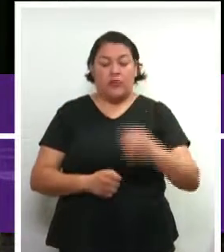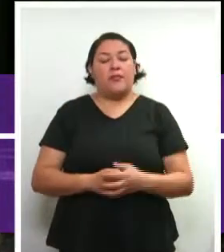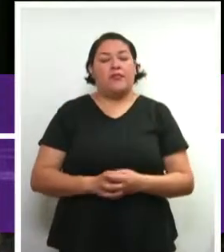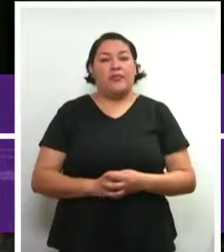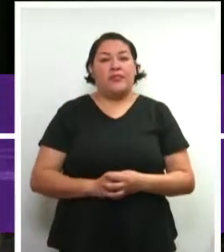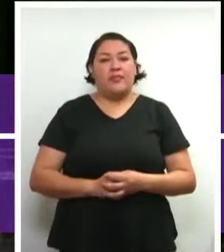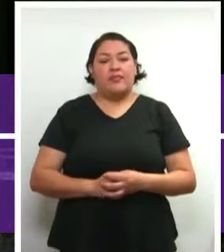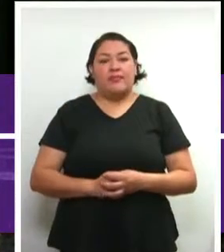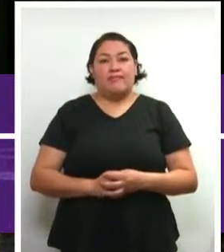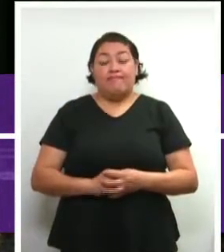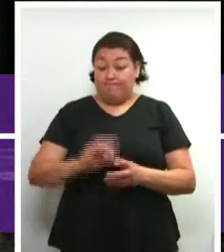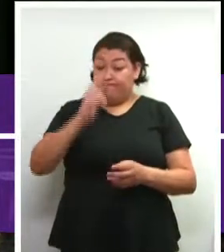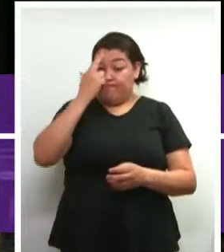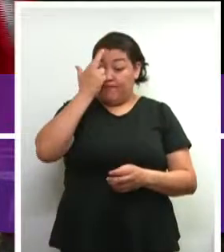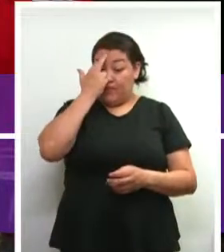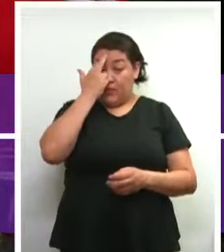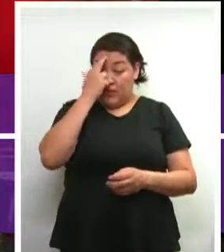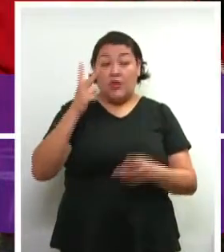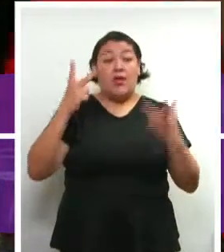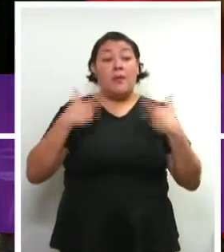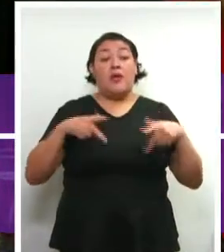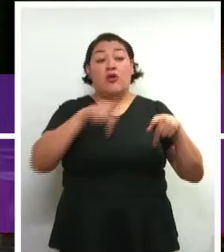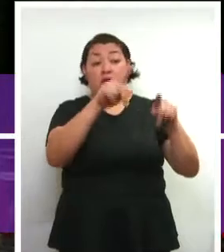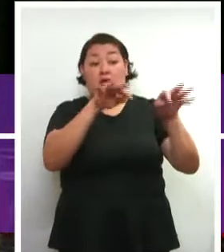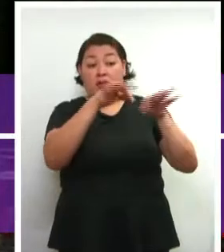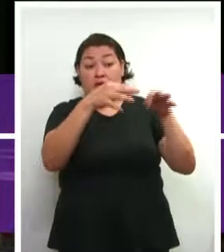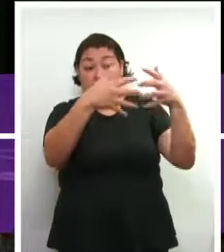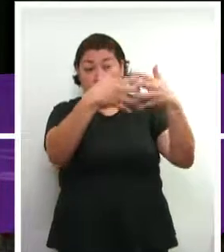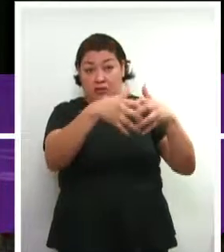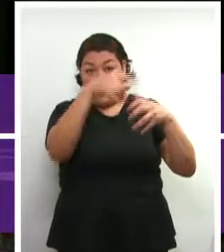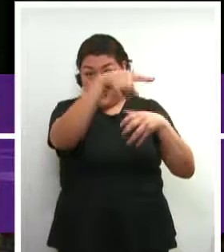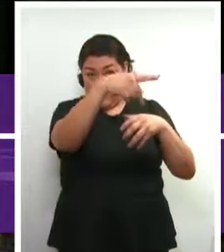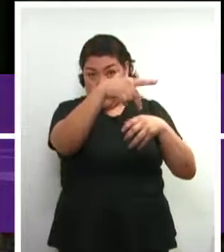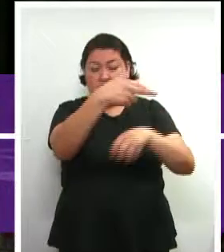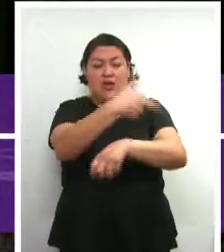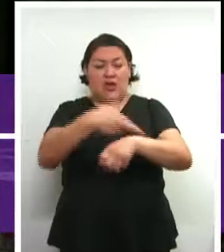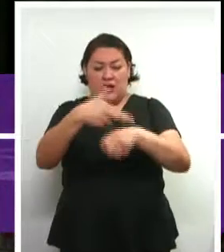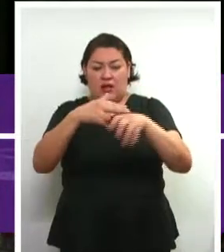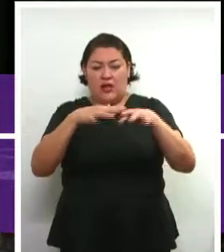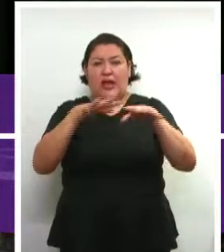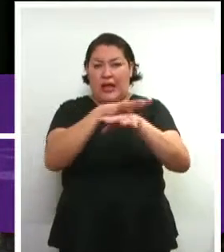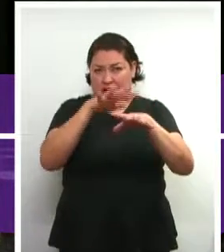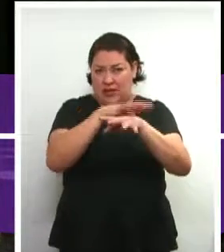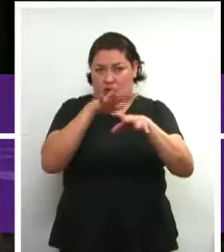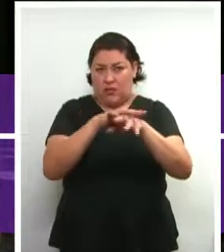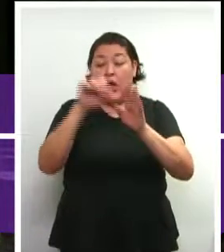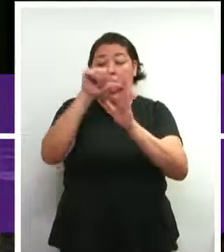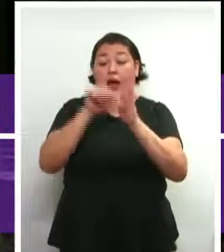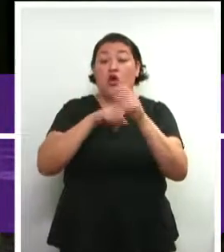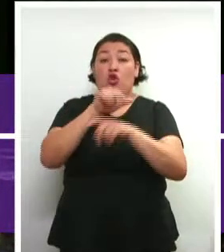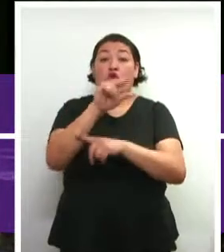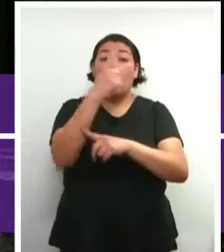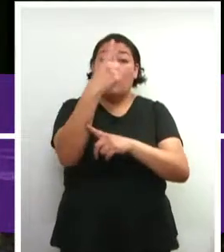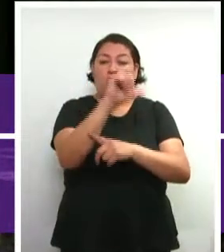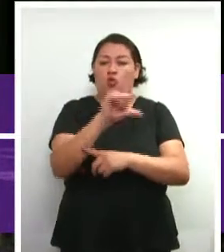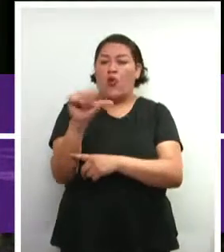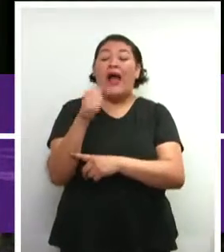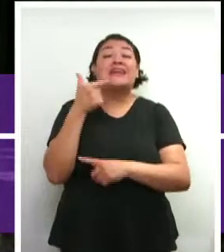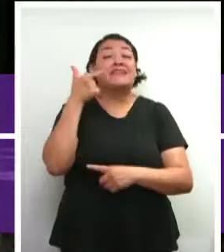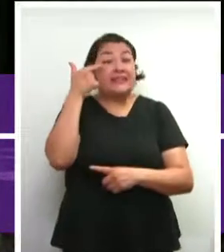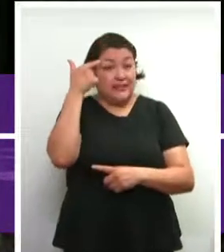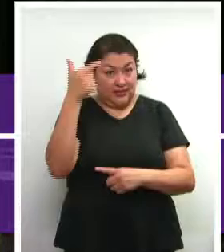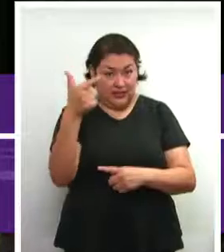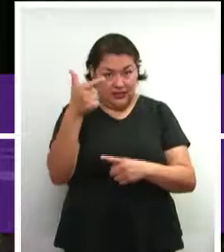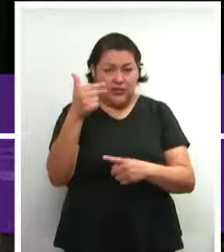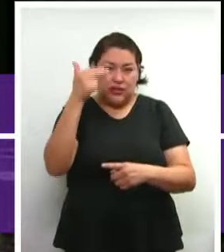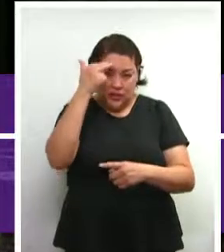debido ejercicio de la función pública, diversas modificaciones a los artículos 1 al 7 del